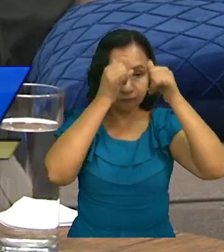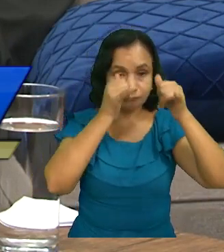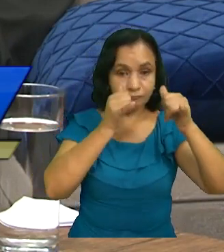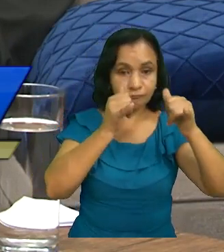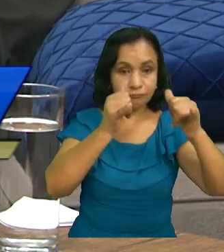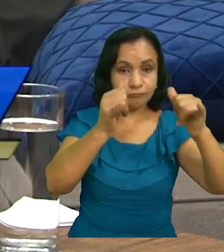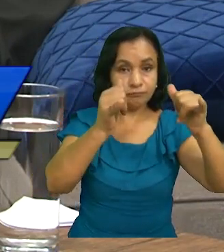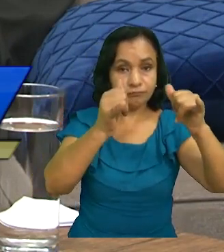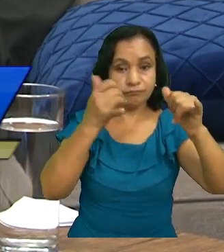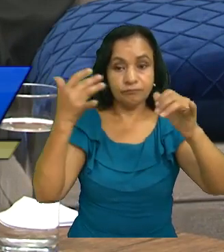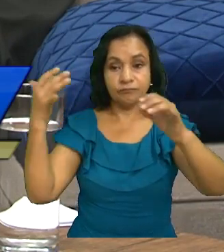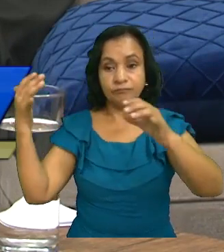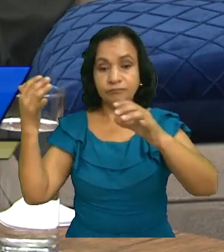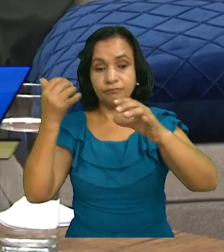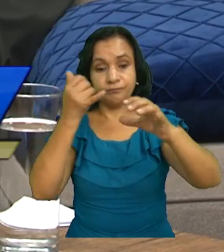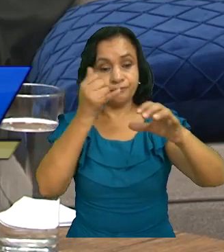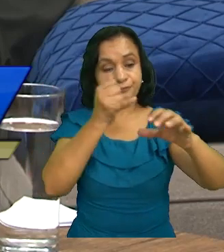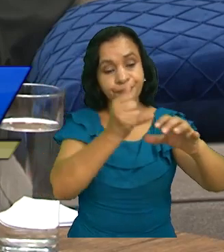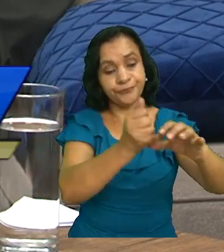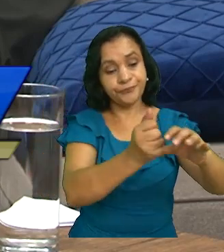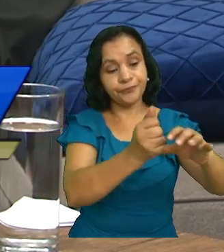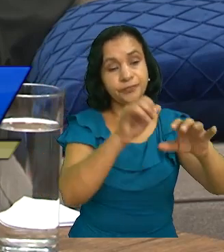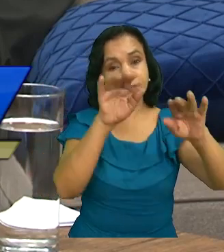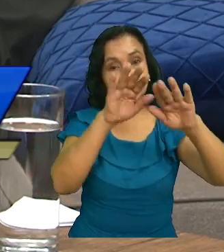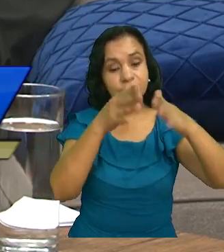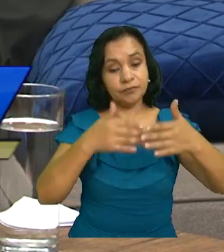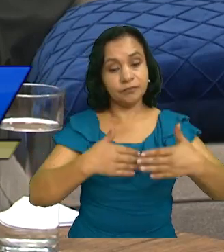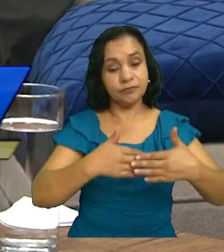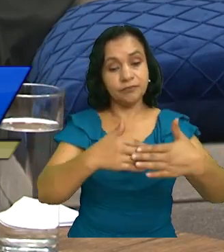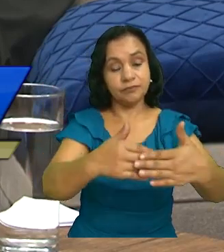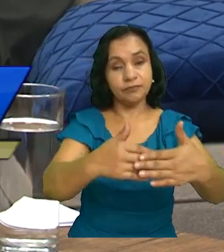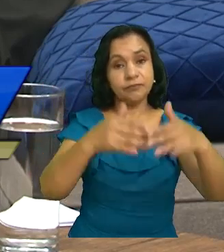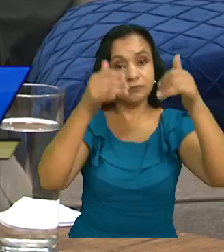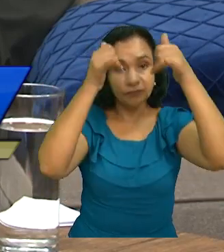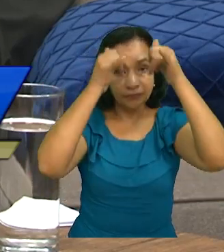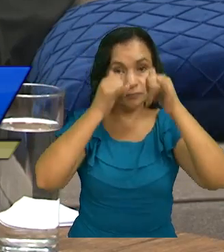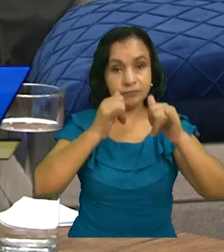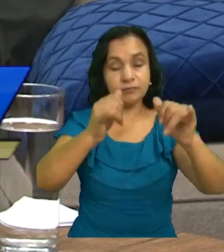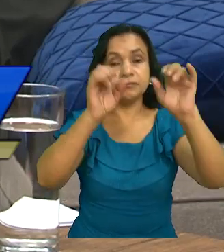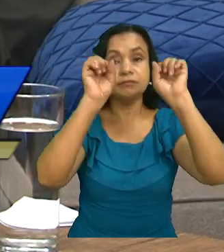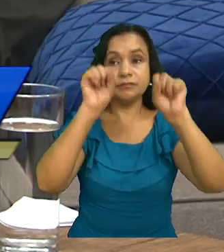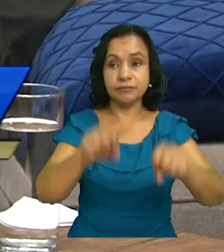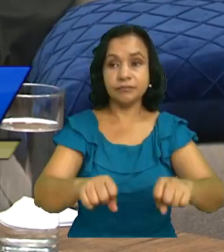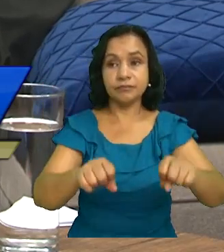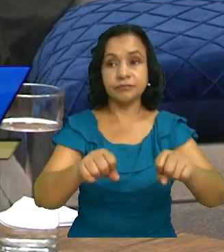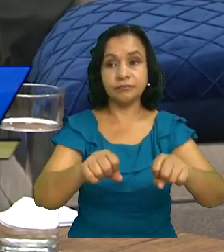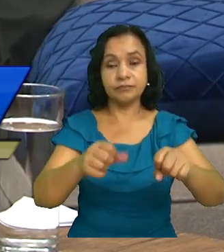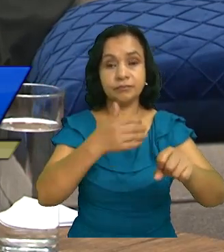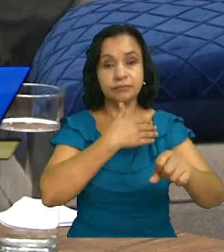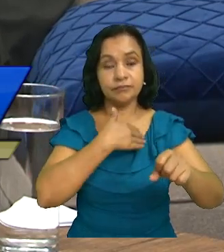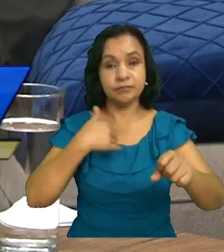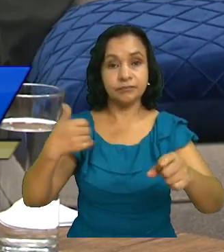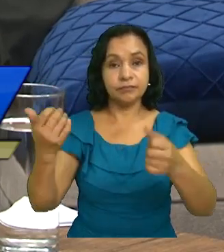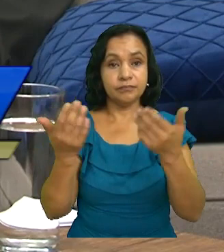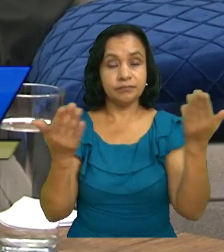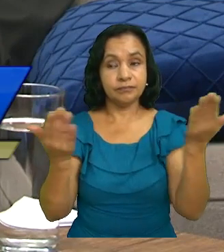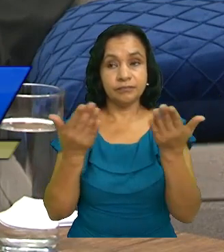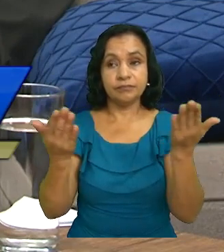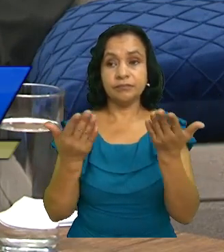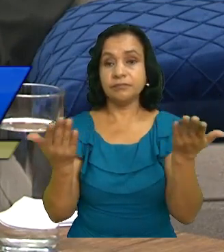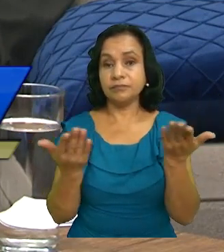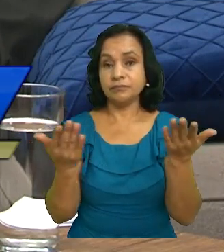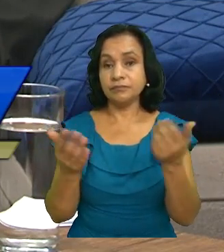pueden de mejoramiento genético, pueden penetrar las mejoras en la siembra